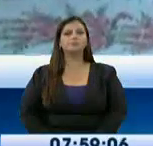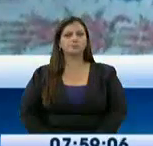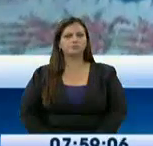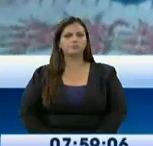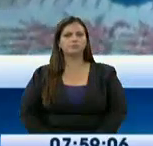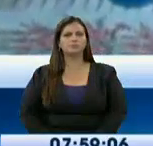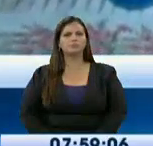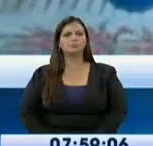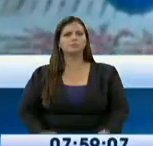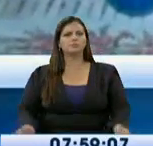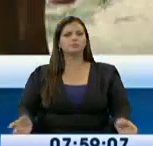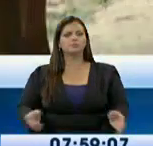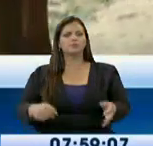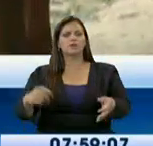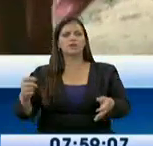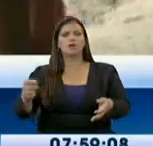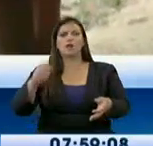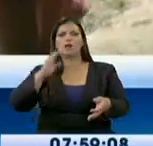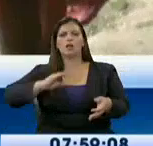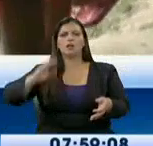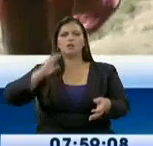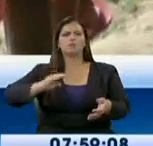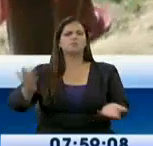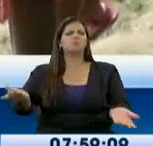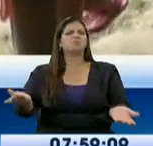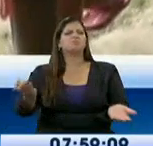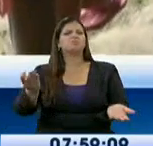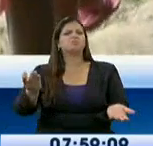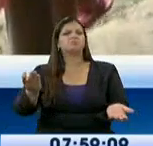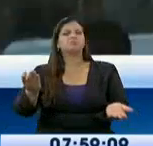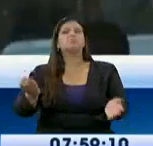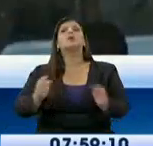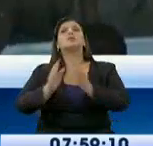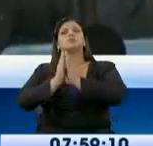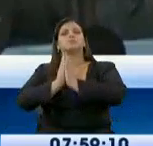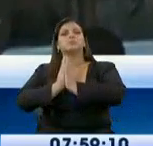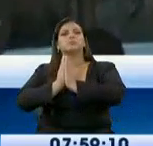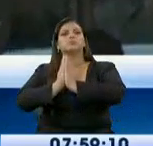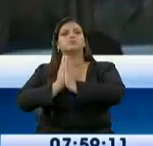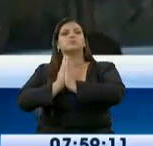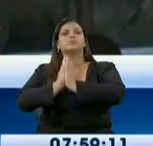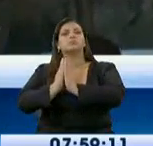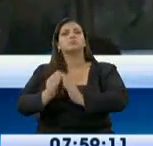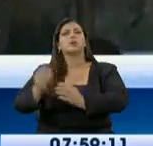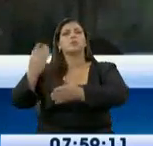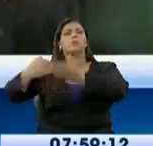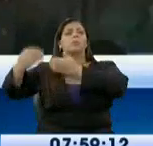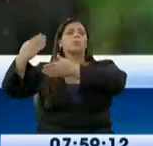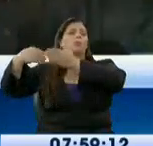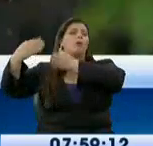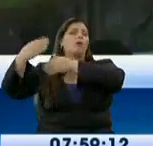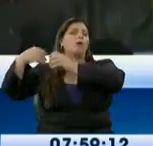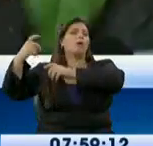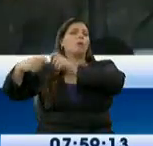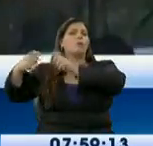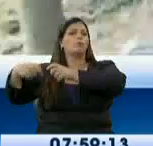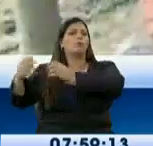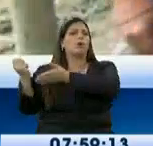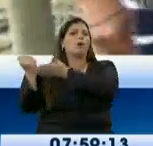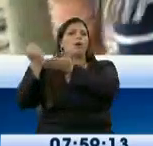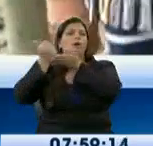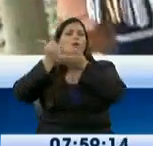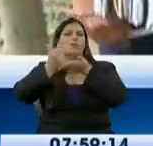Invocando a sus ancestros en Sáfiki, el idioma propio de la nacionalidad Sáchila, don Augusto Calazacón se prepara para un ritual